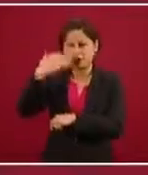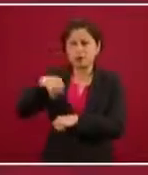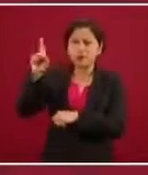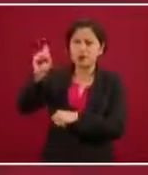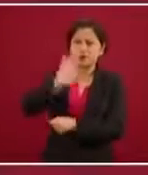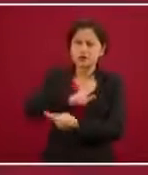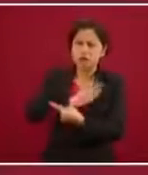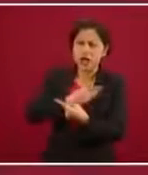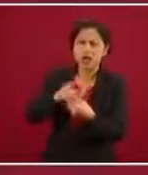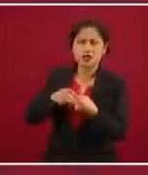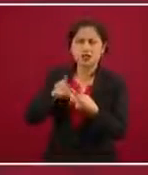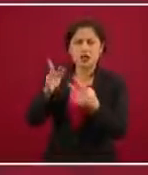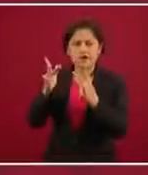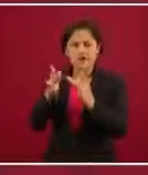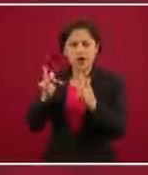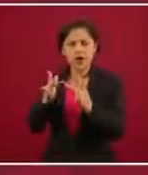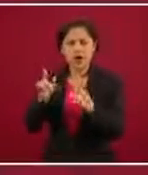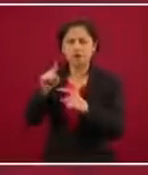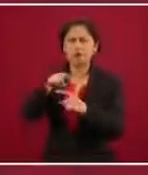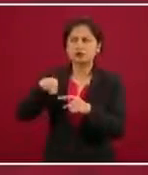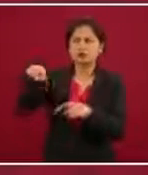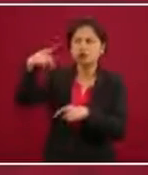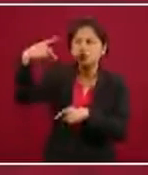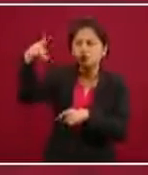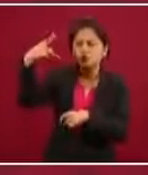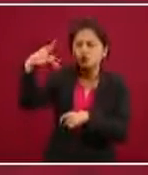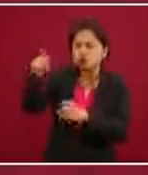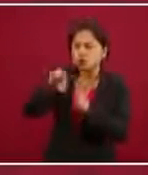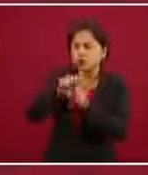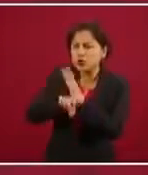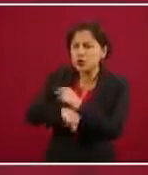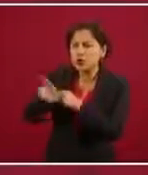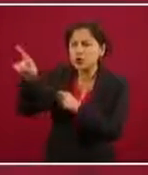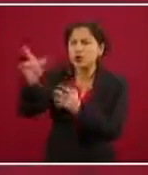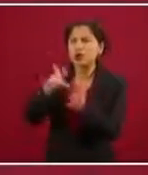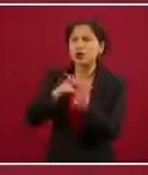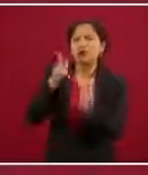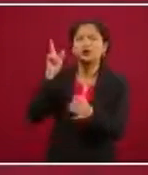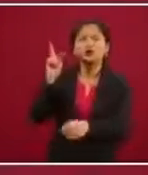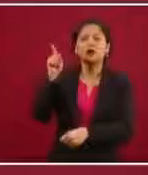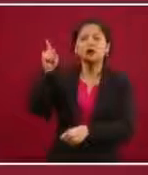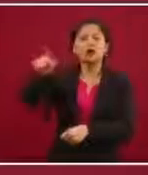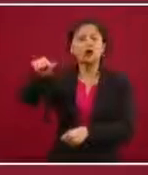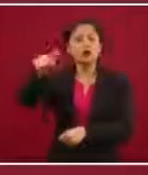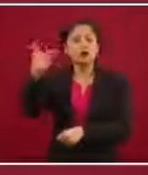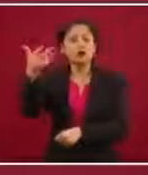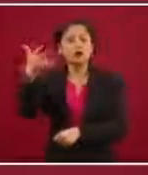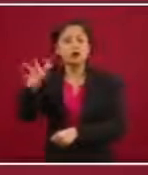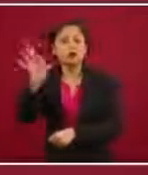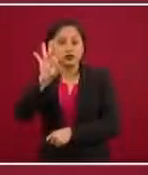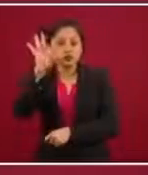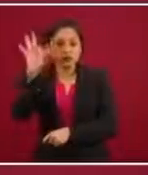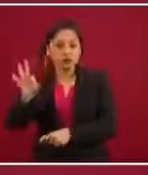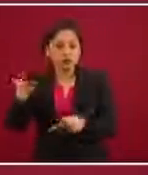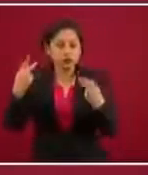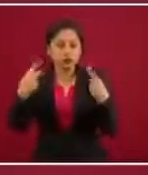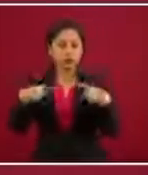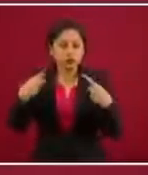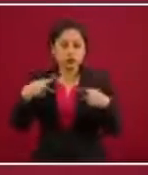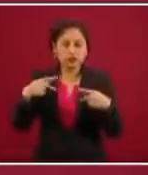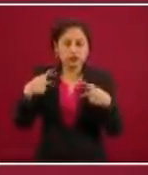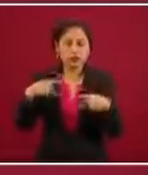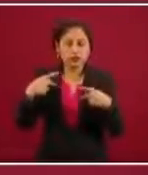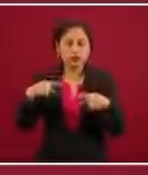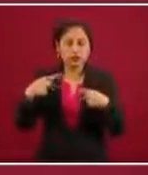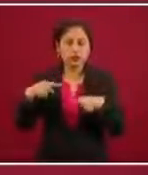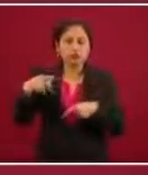Francia, básicamente, donde desde el 12, 10, 8% de los casos están ligados